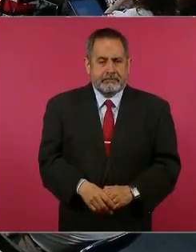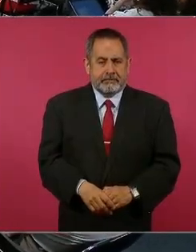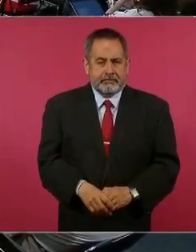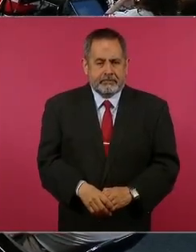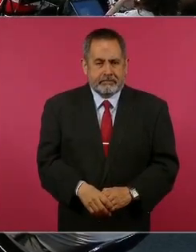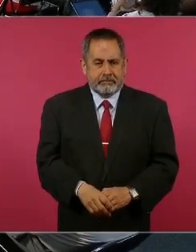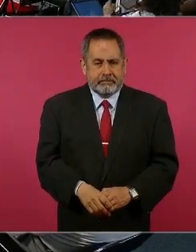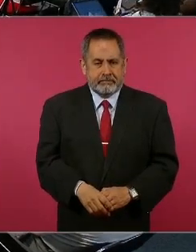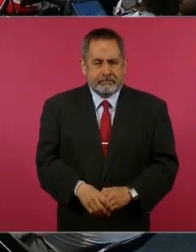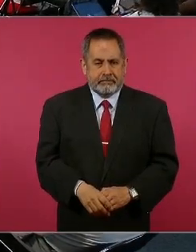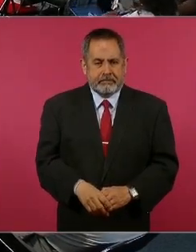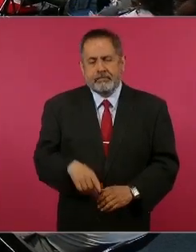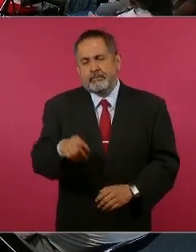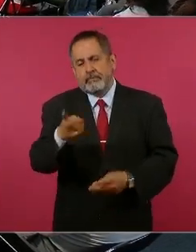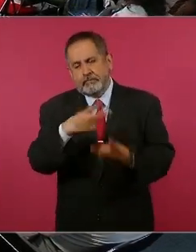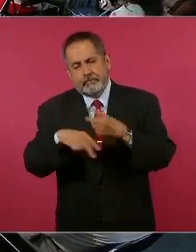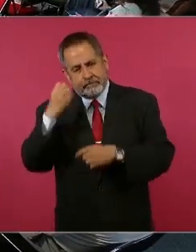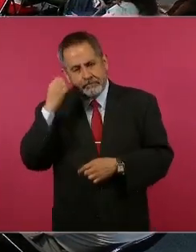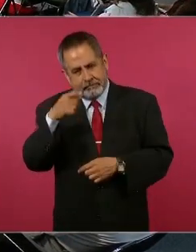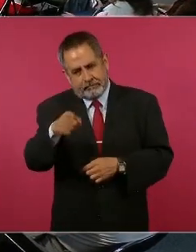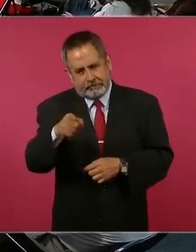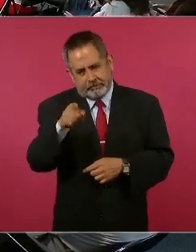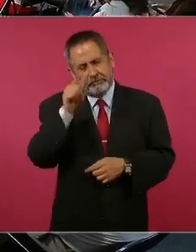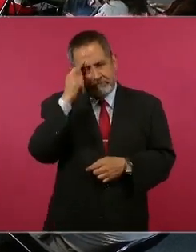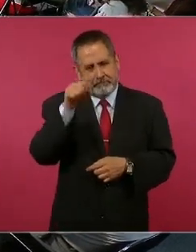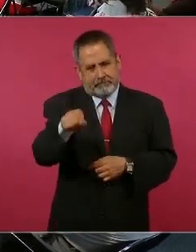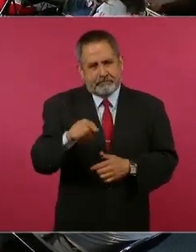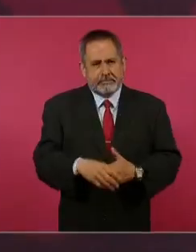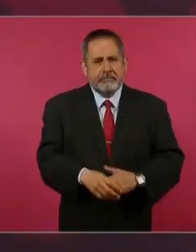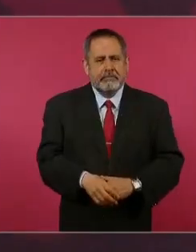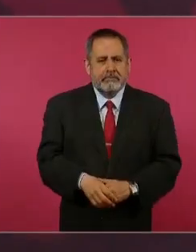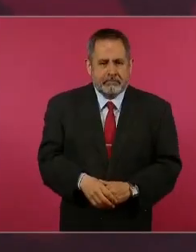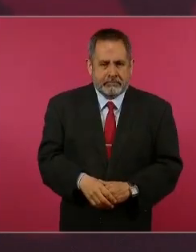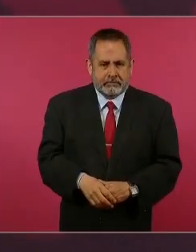Nada más porque él viene de Oaxaca, desde Oaxaca. Le digo,